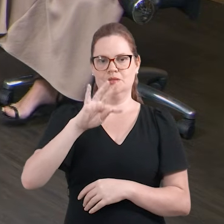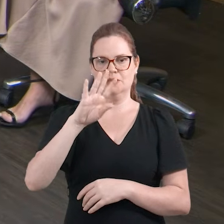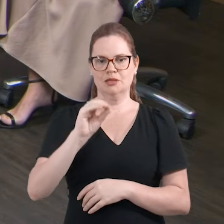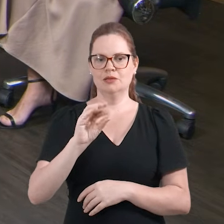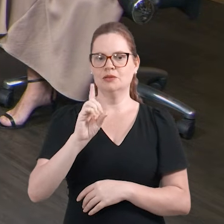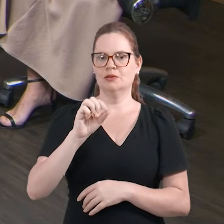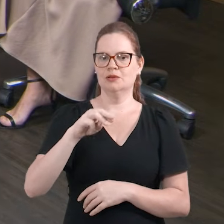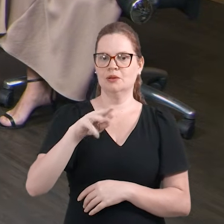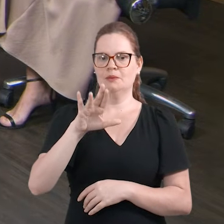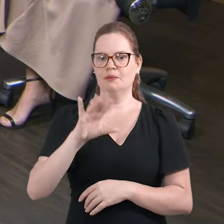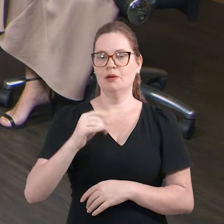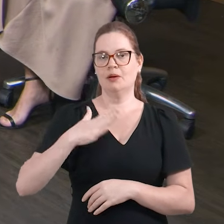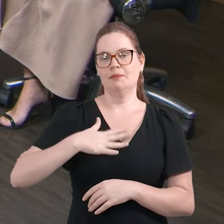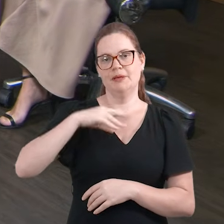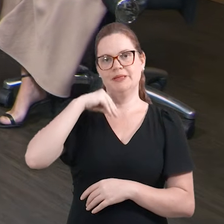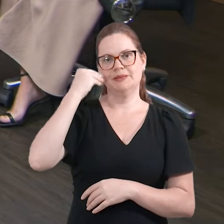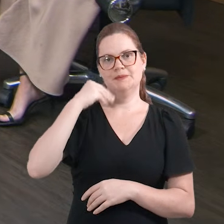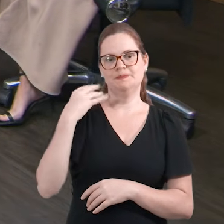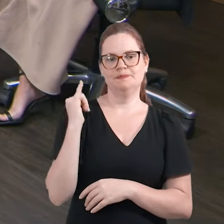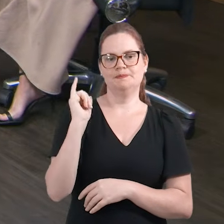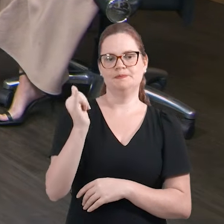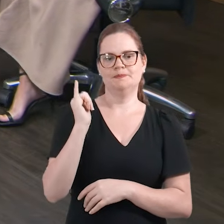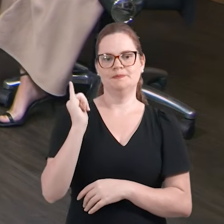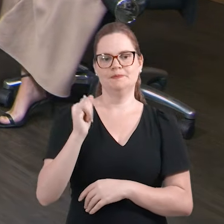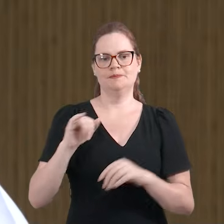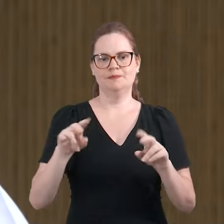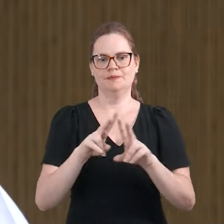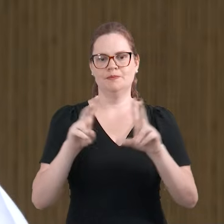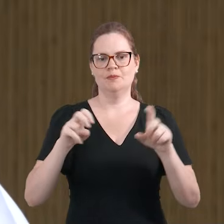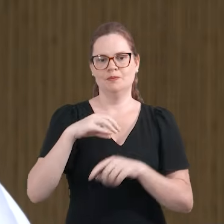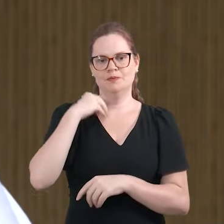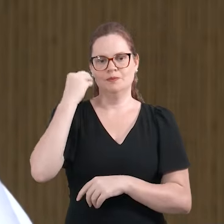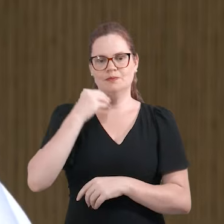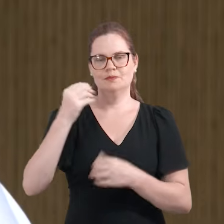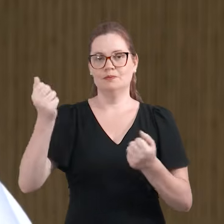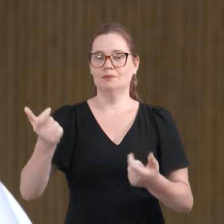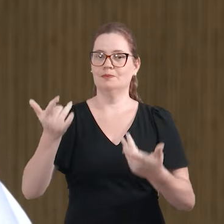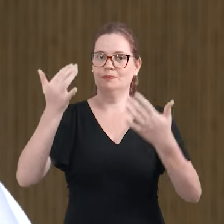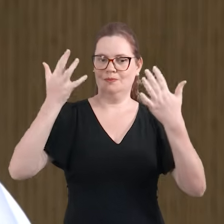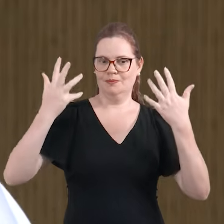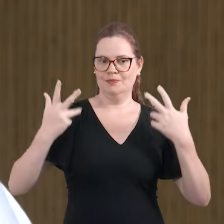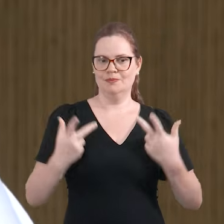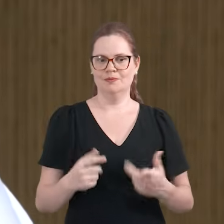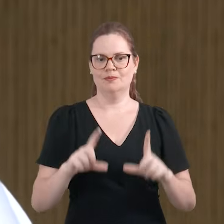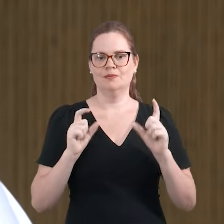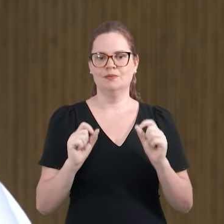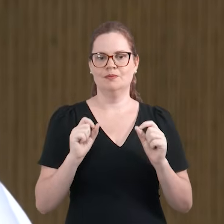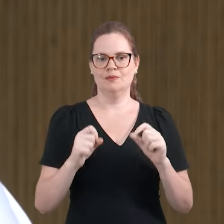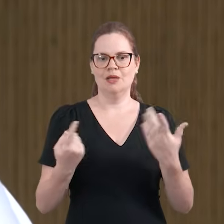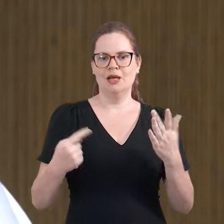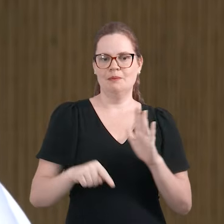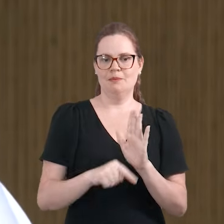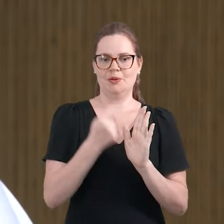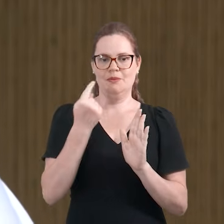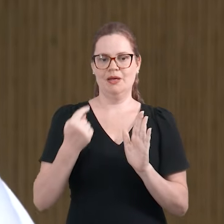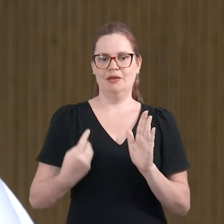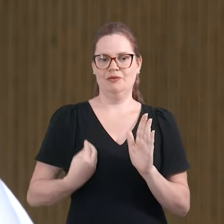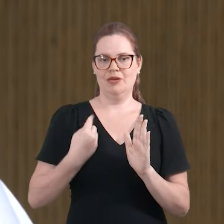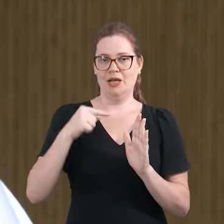una de las experiencias que voy a expresar ha sido maravillosa en este viaje, que es mi primera vez aquí en